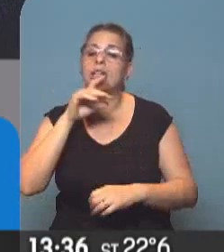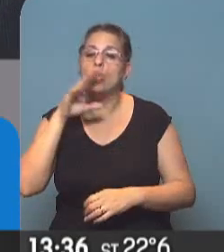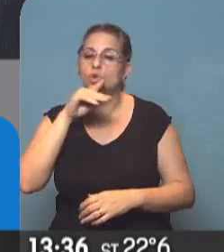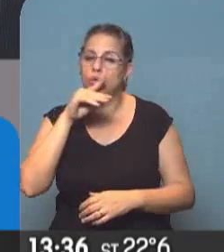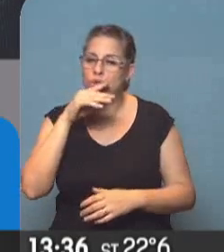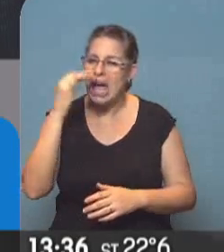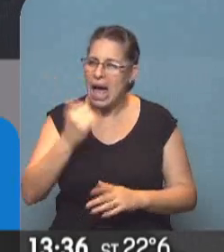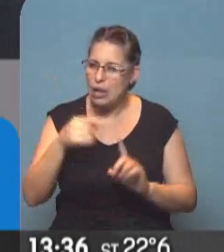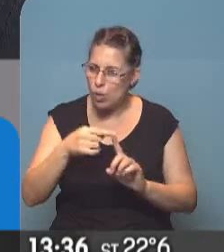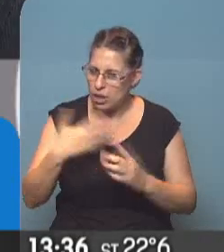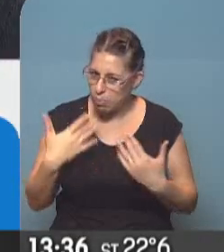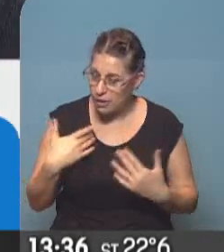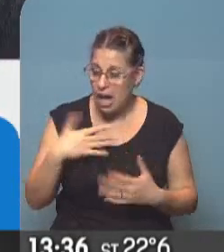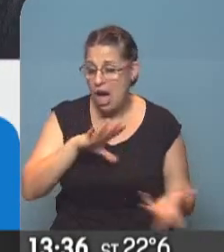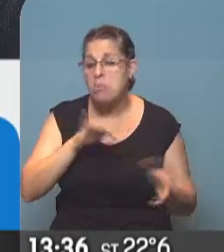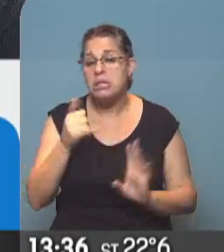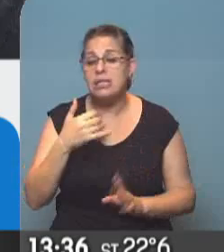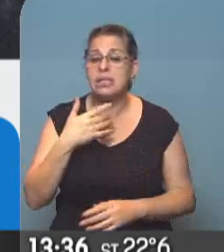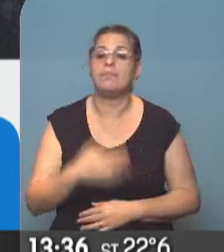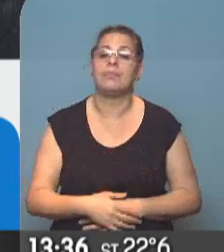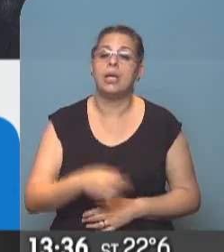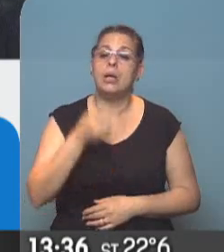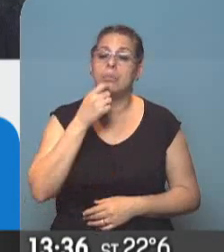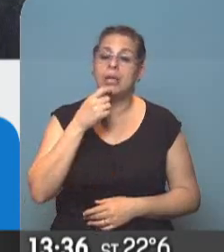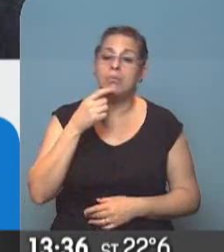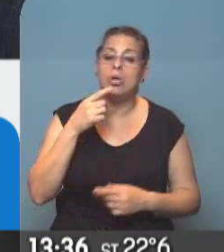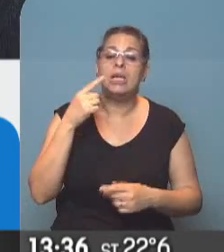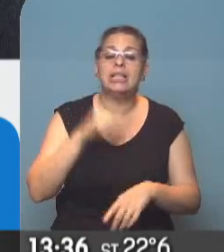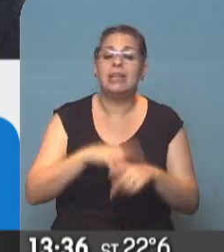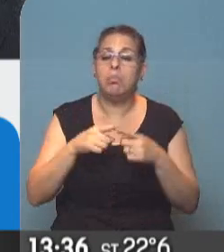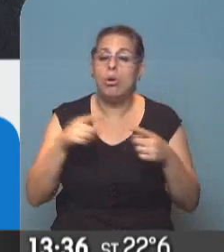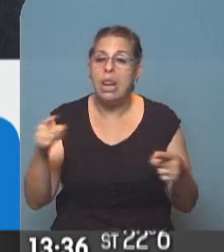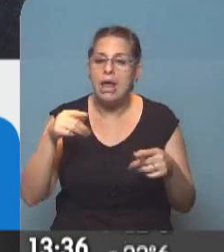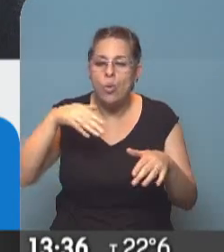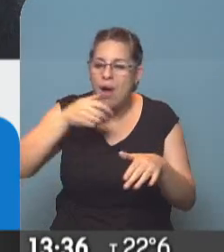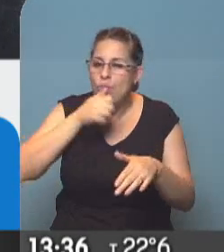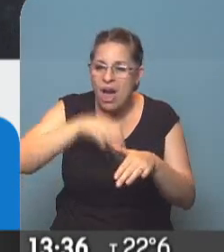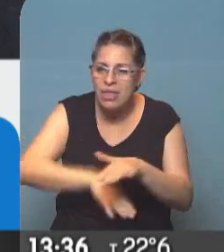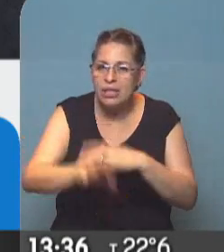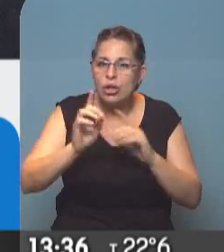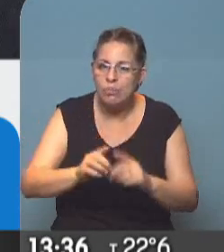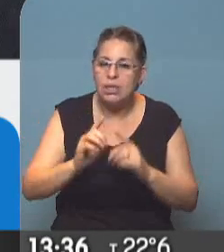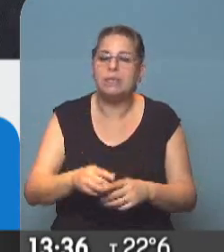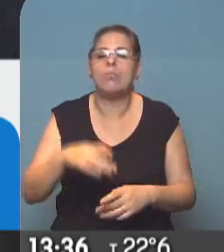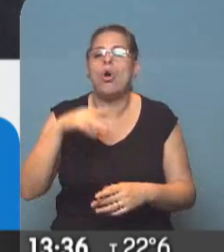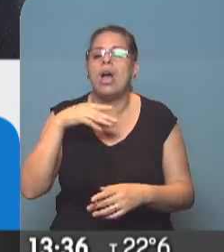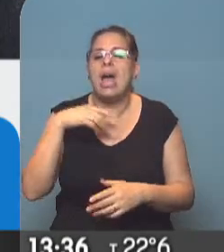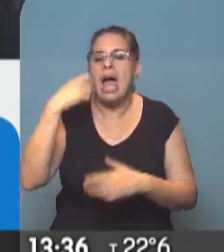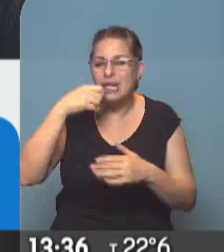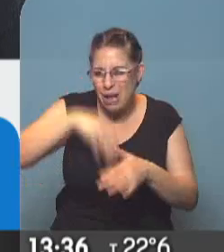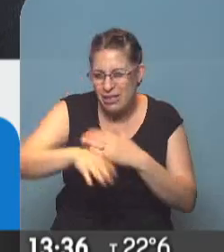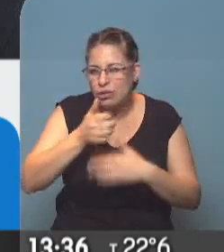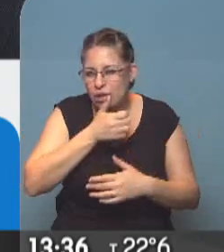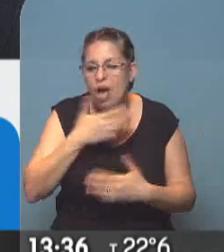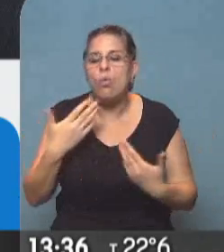A veces sí, o sea, pensemos que la sumersión tanto tiempo hace que los depredadores, inclusive la misma flora y fauna que hay en el lugar,